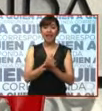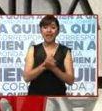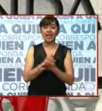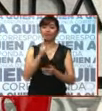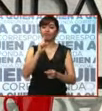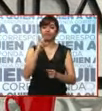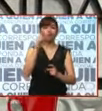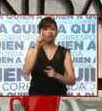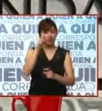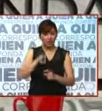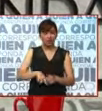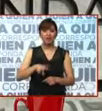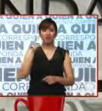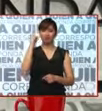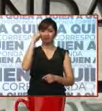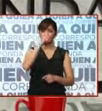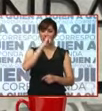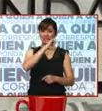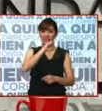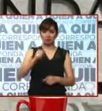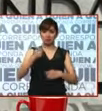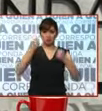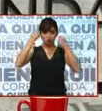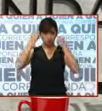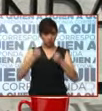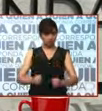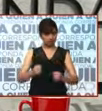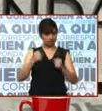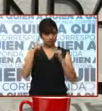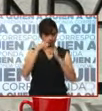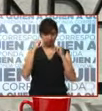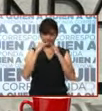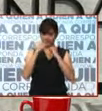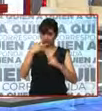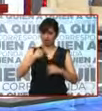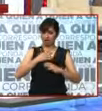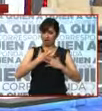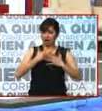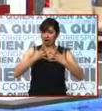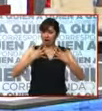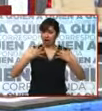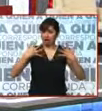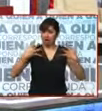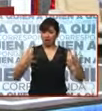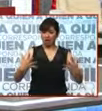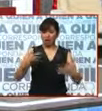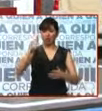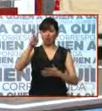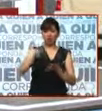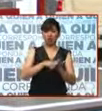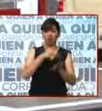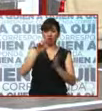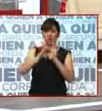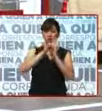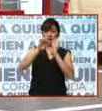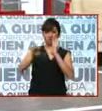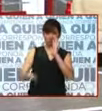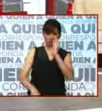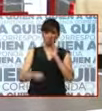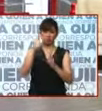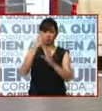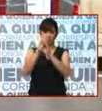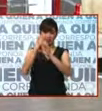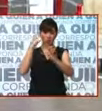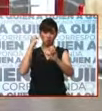muy difícil pelear con una institución de ese calibre. Pero también las instituciones han crecido y chocar contra un autobús del gobierno,